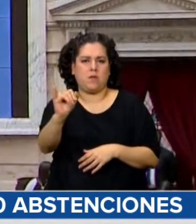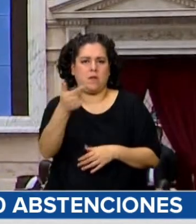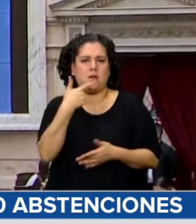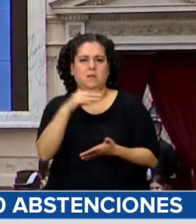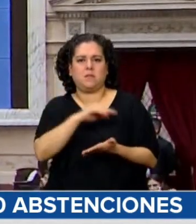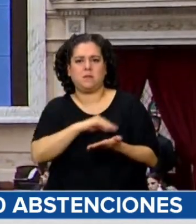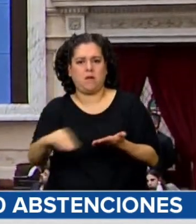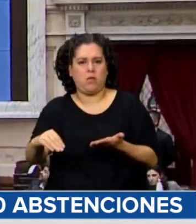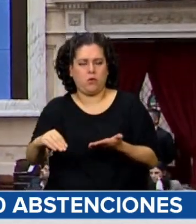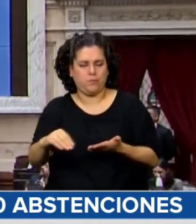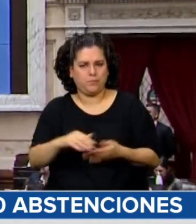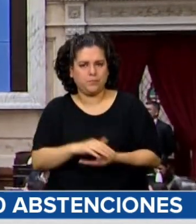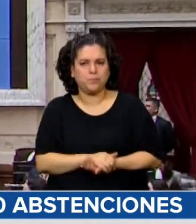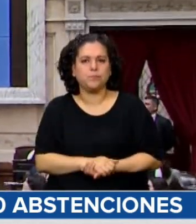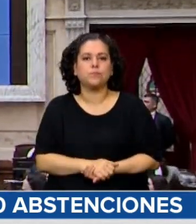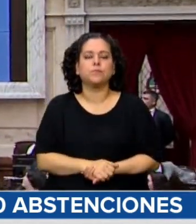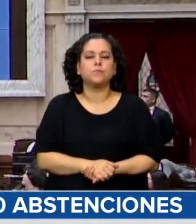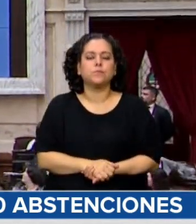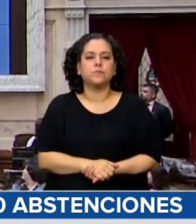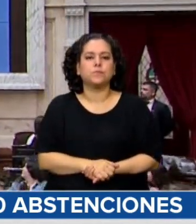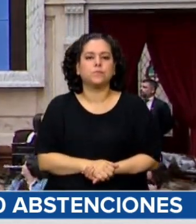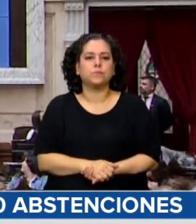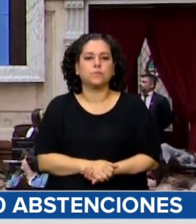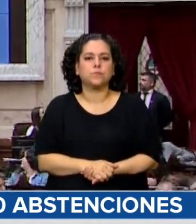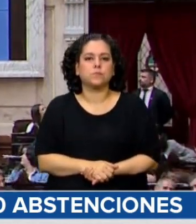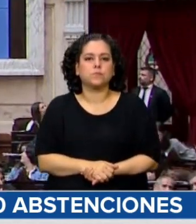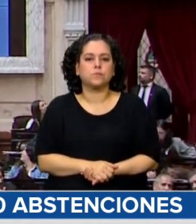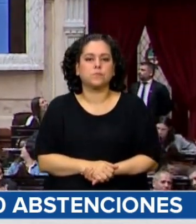al Honorable Senado de la Nación.